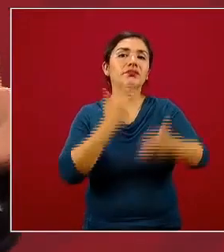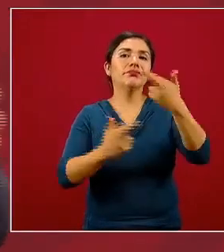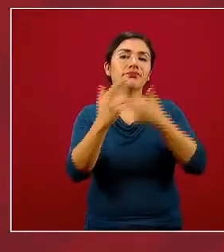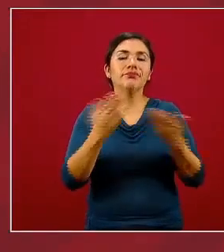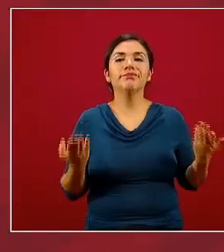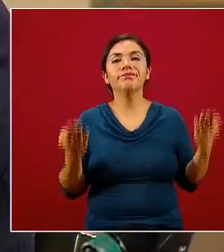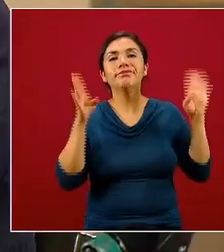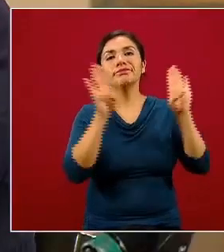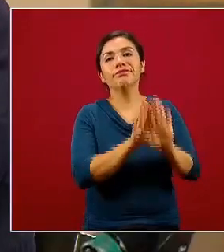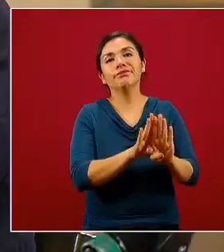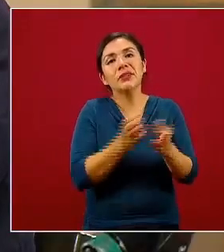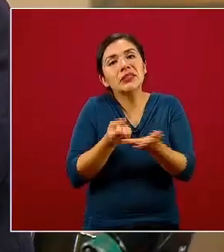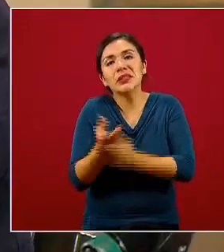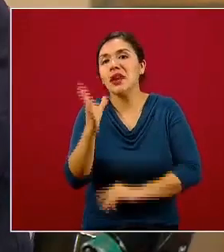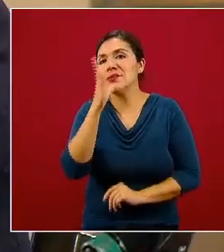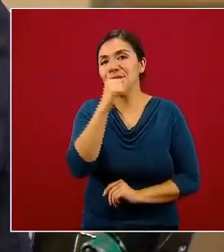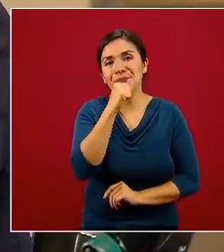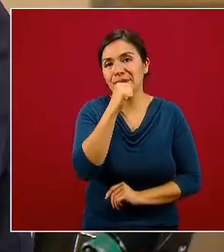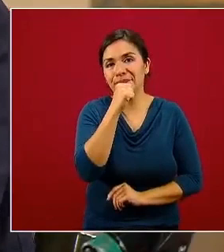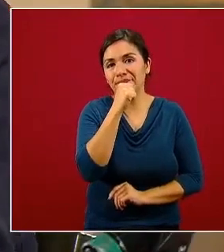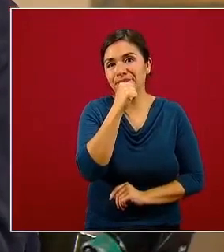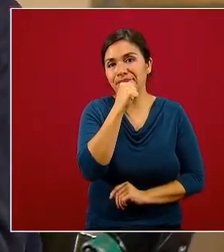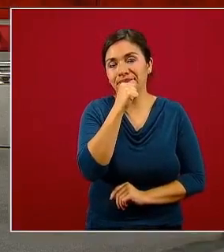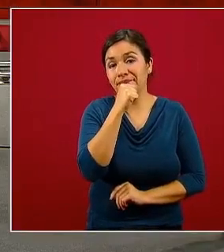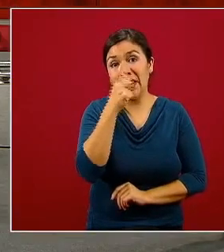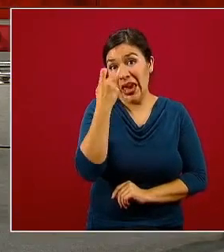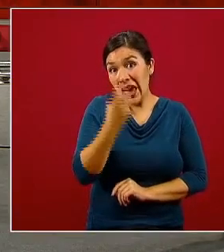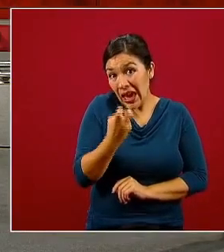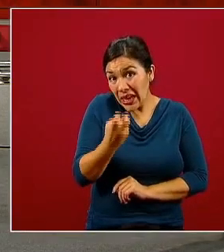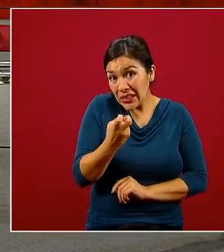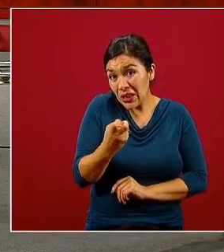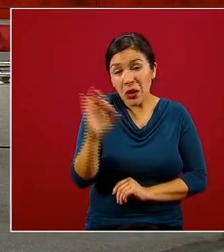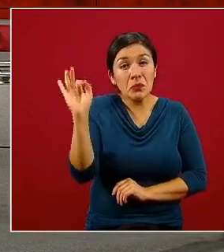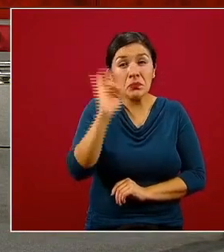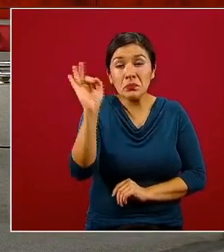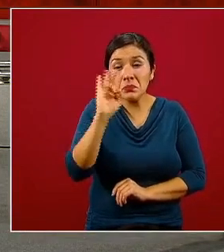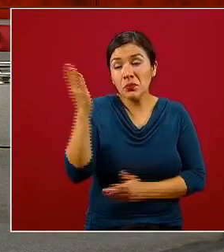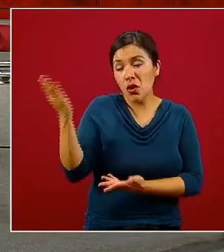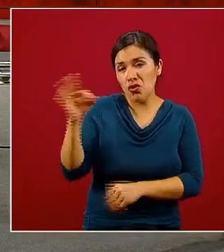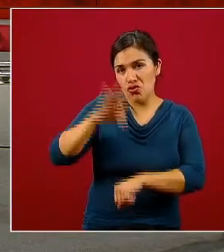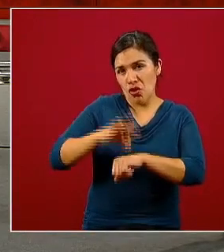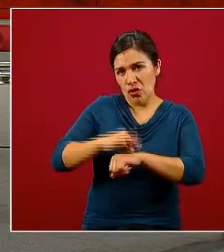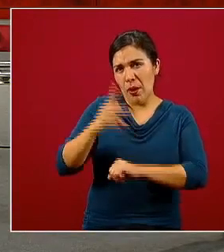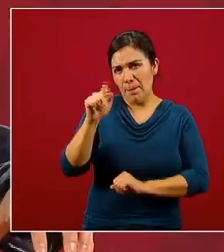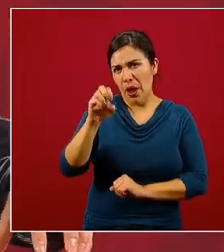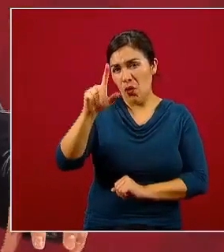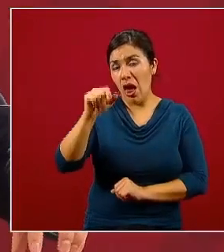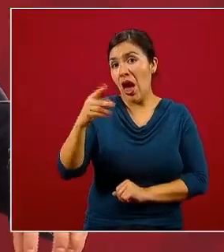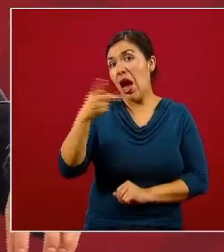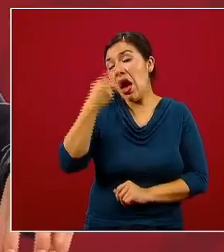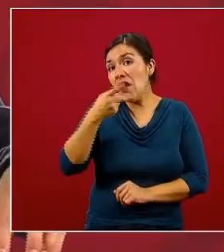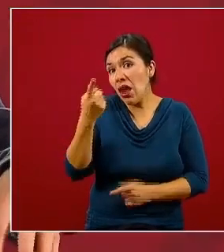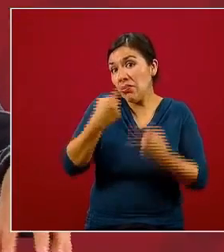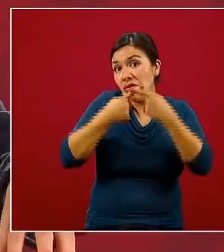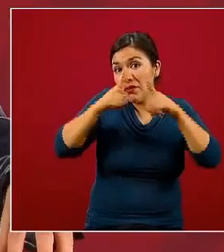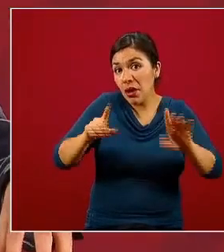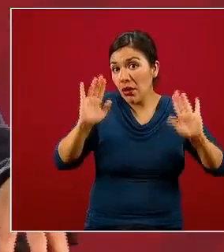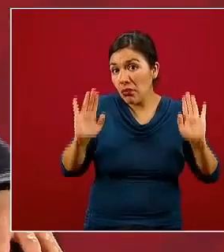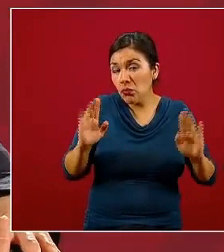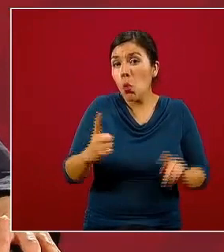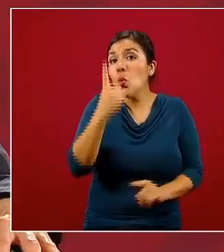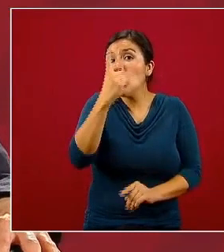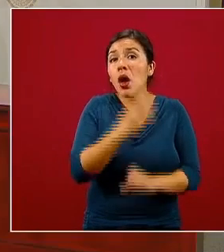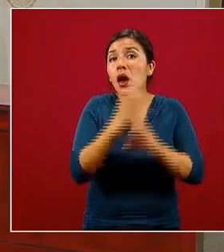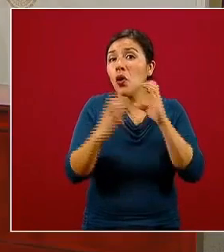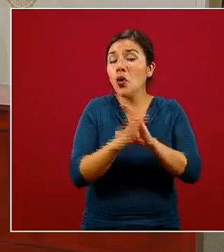regresar a la restricción de movilidad. En estas modelaciones, salvo que la doctora Álvarez Huilla o Paola digan lo contrario, uno de los